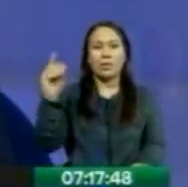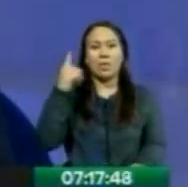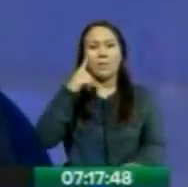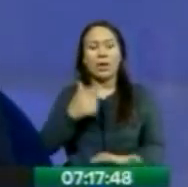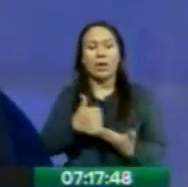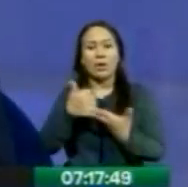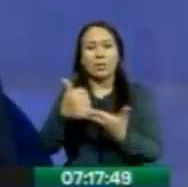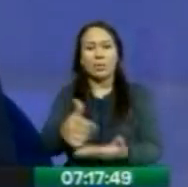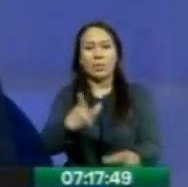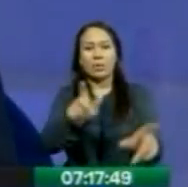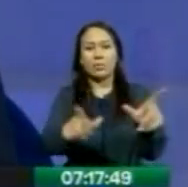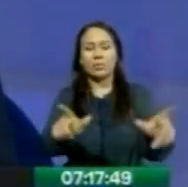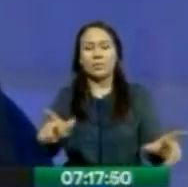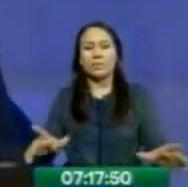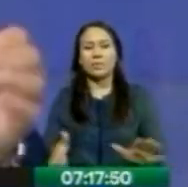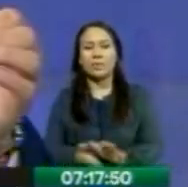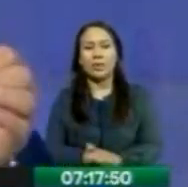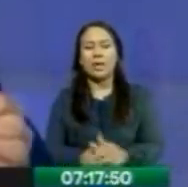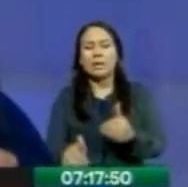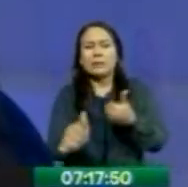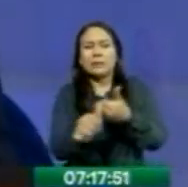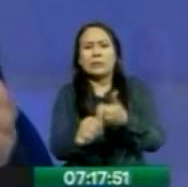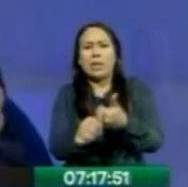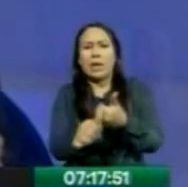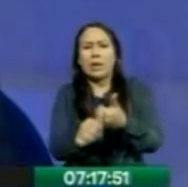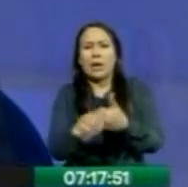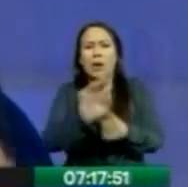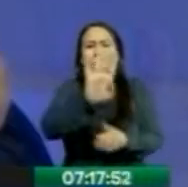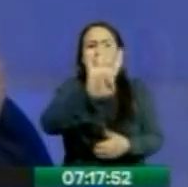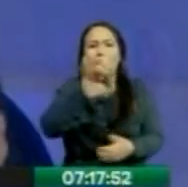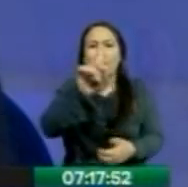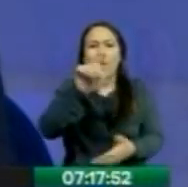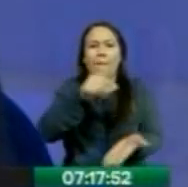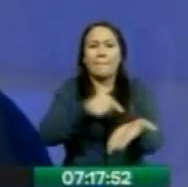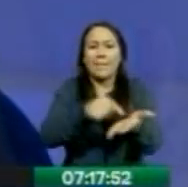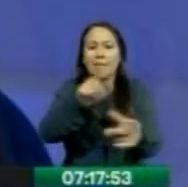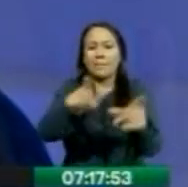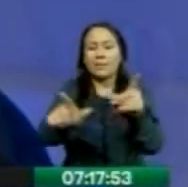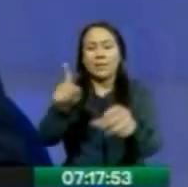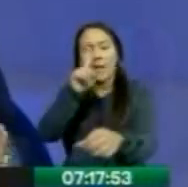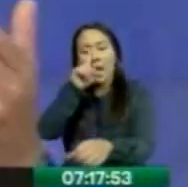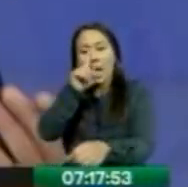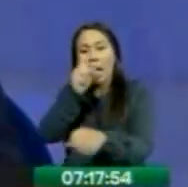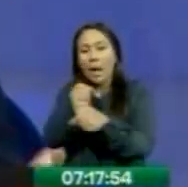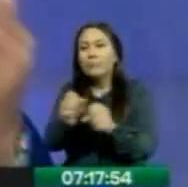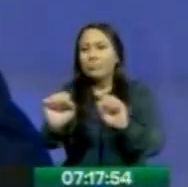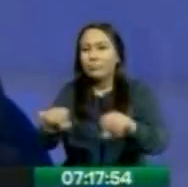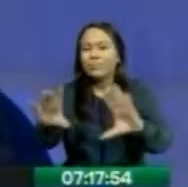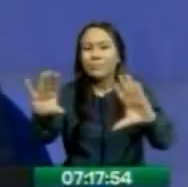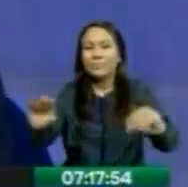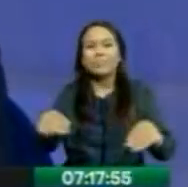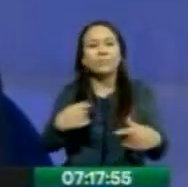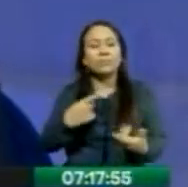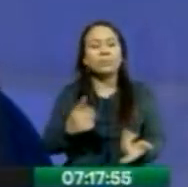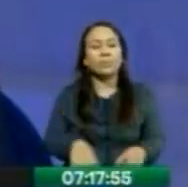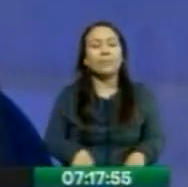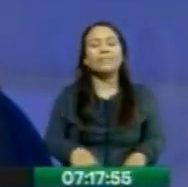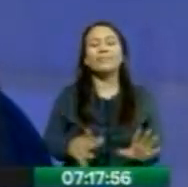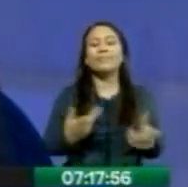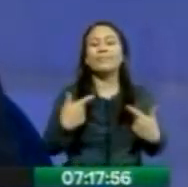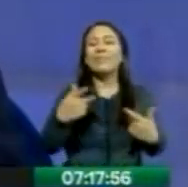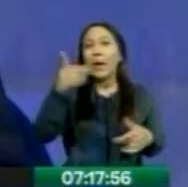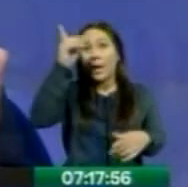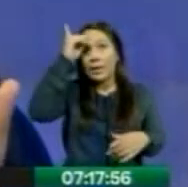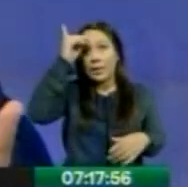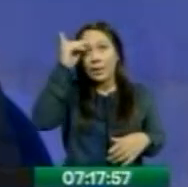ya lo había dicho, a cerca de 41.000 trabajadores de la patria. Los montos de la deuda a la que usted se refiere